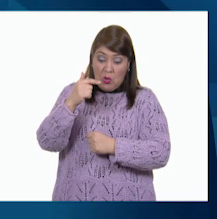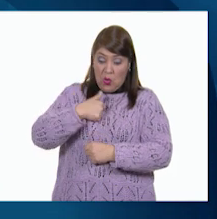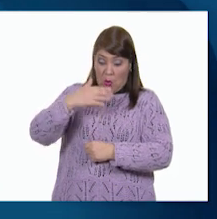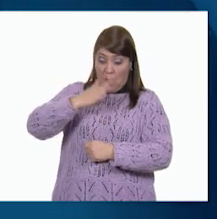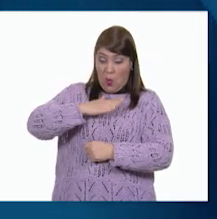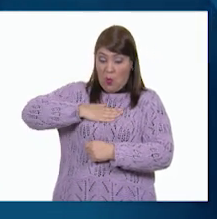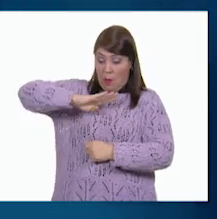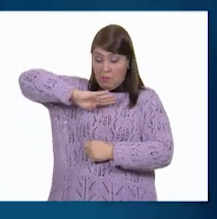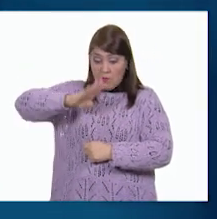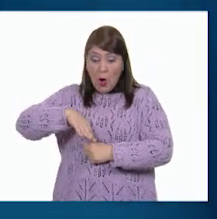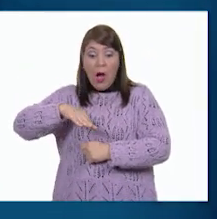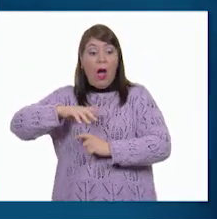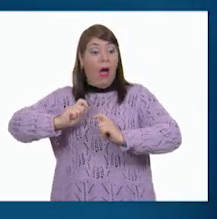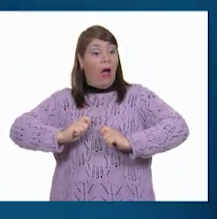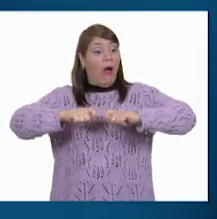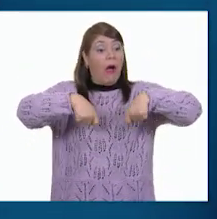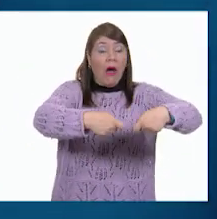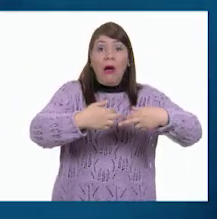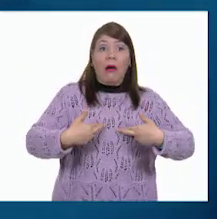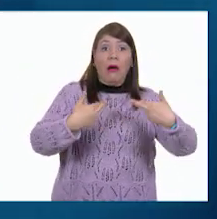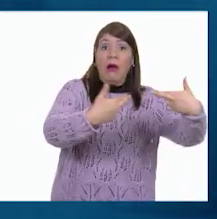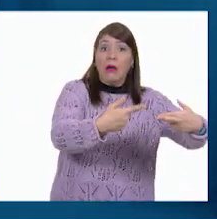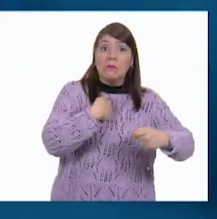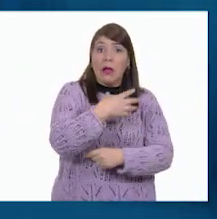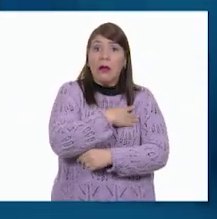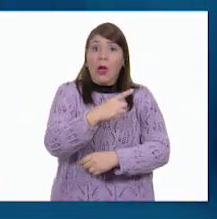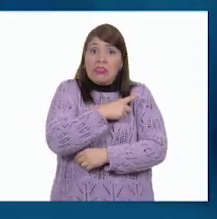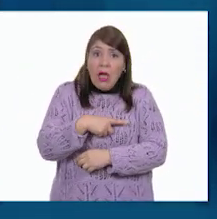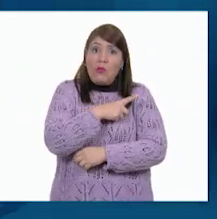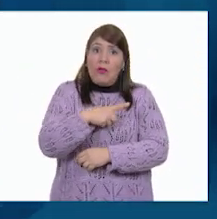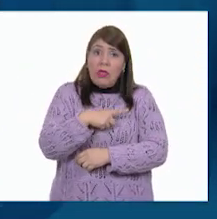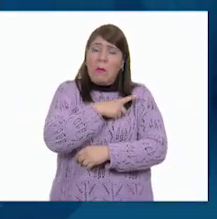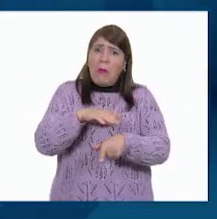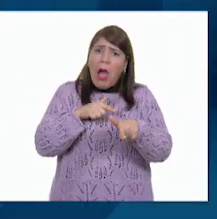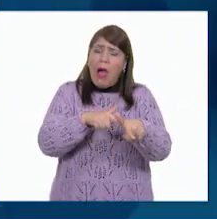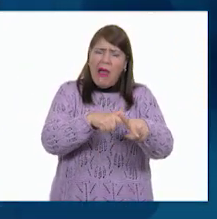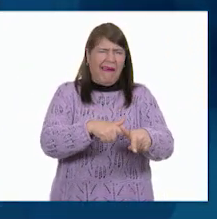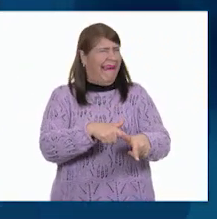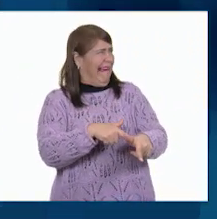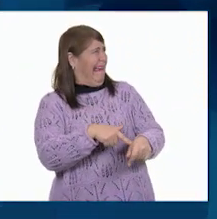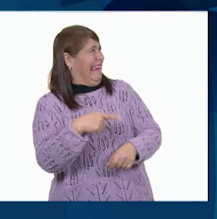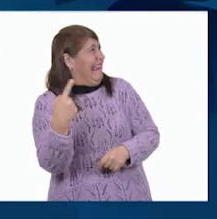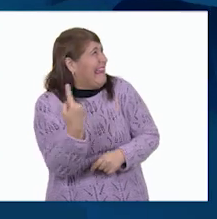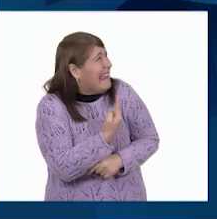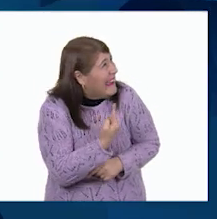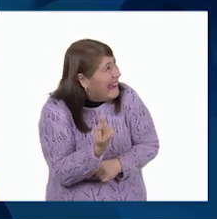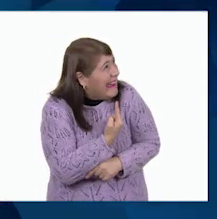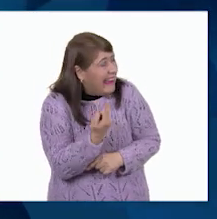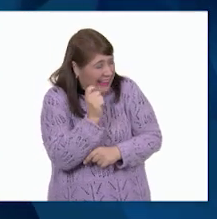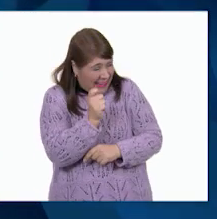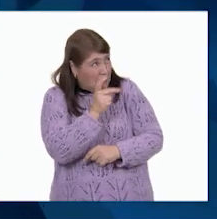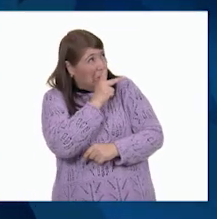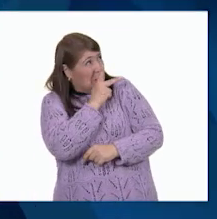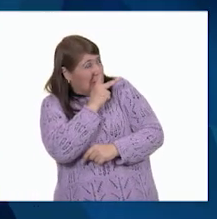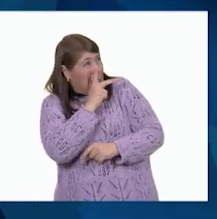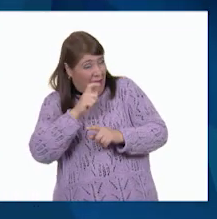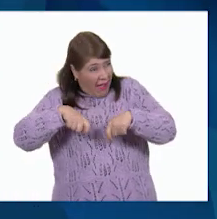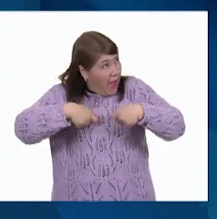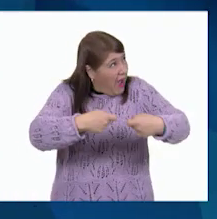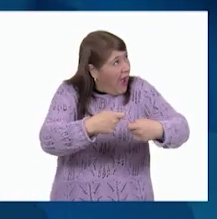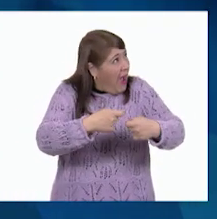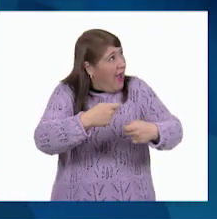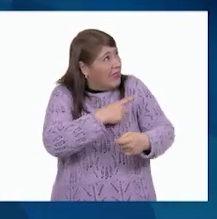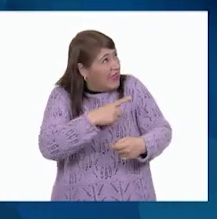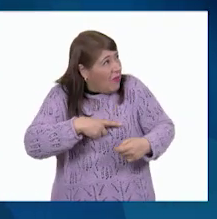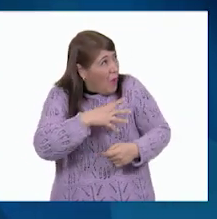sus deudas se las pasaban a sus hijos. Uy, ¿qué? ¿De padres a hijos, maestra? Uy,